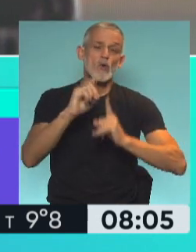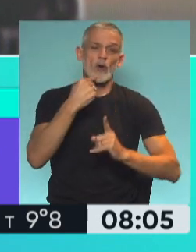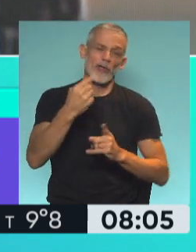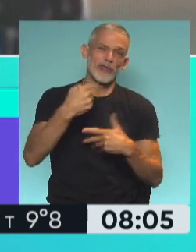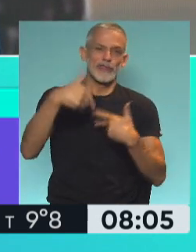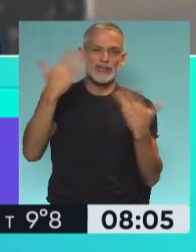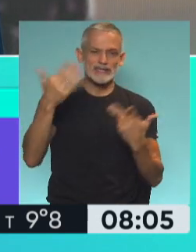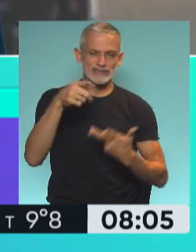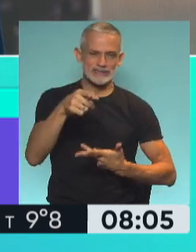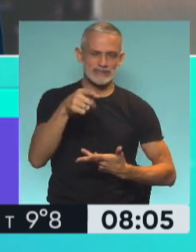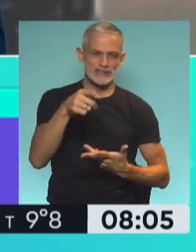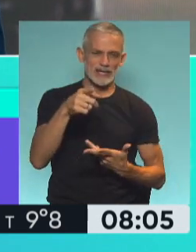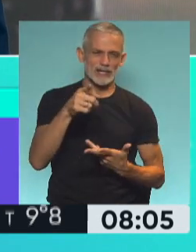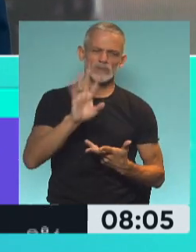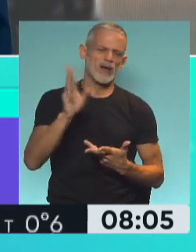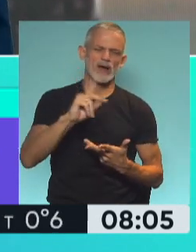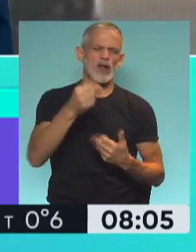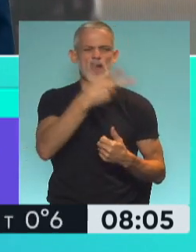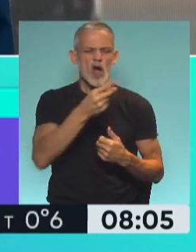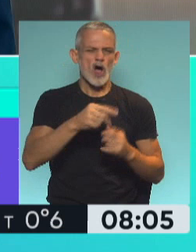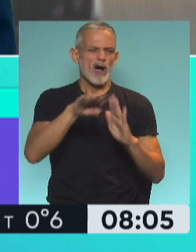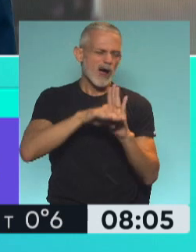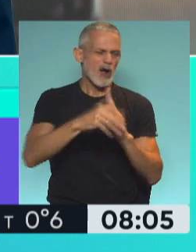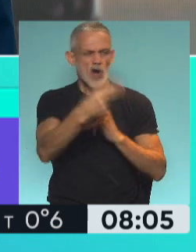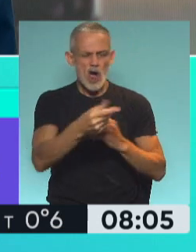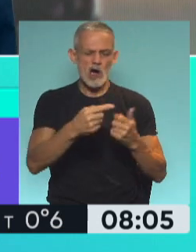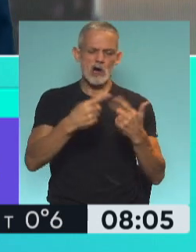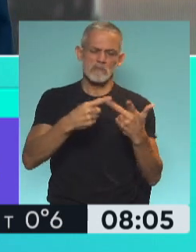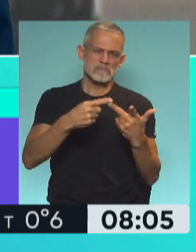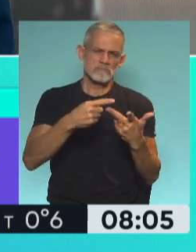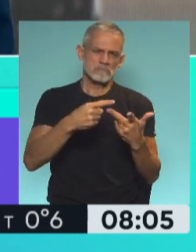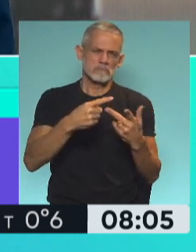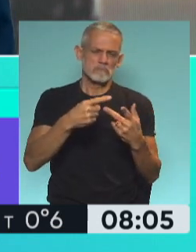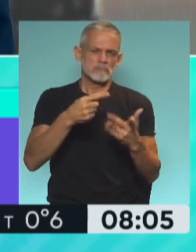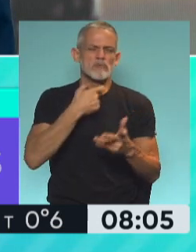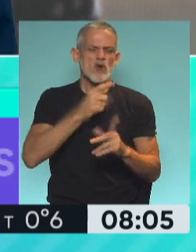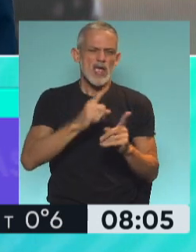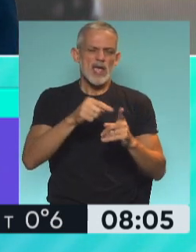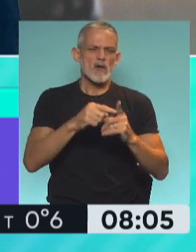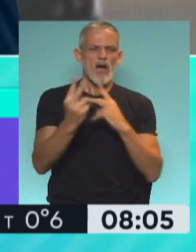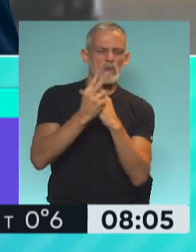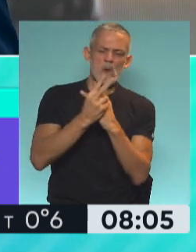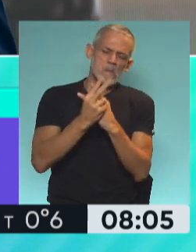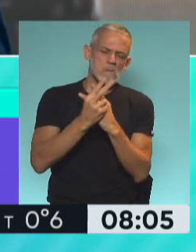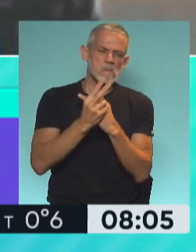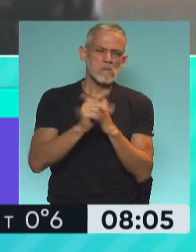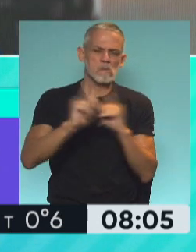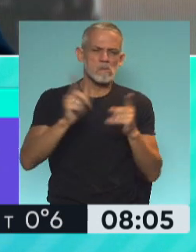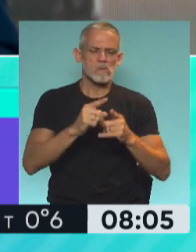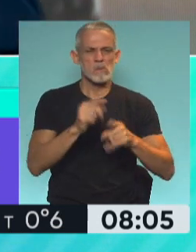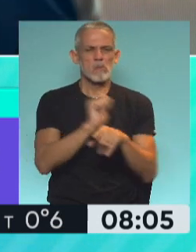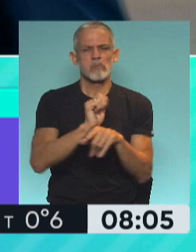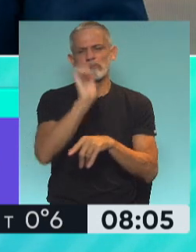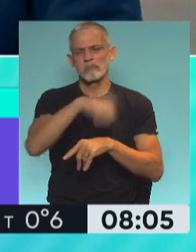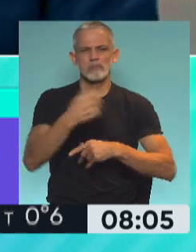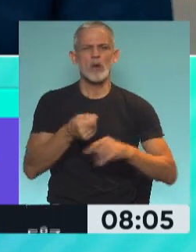sosteniendo el no a cualquier tipo de restricciones, el no a los cuidados, dándole un